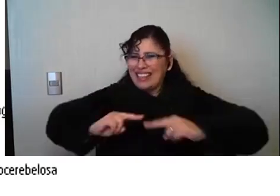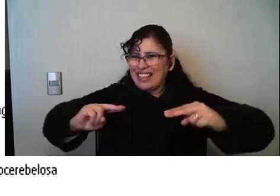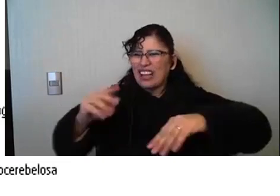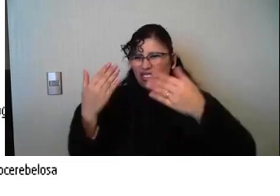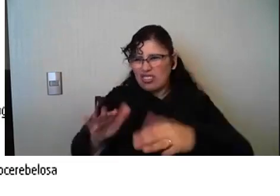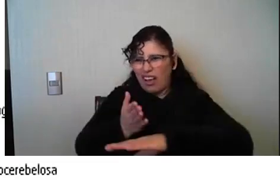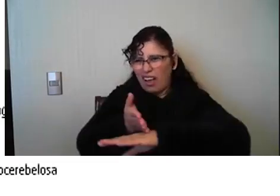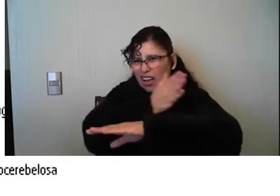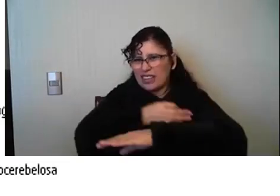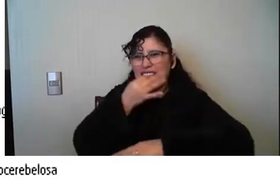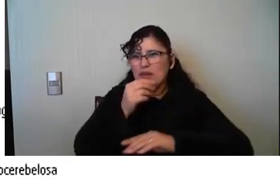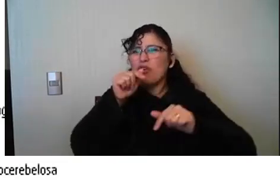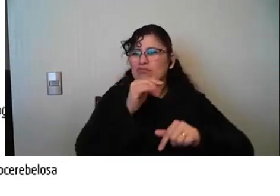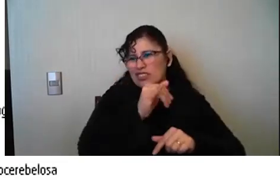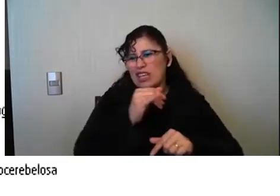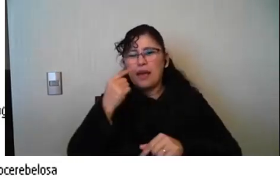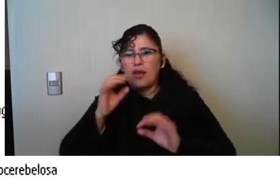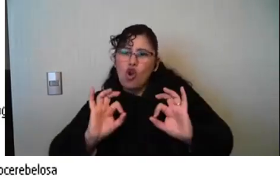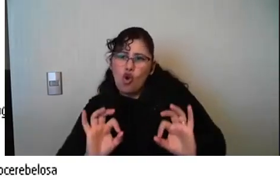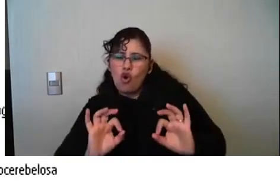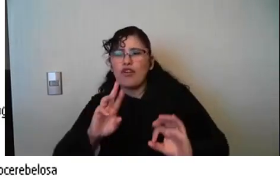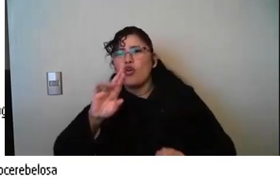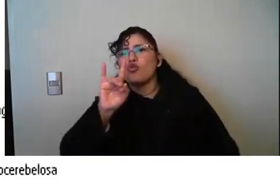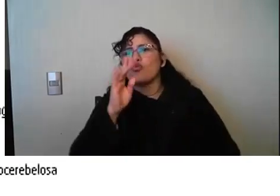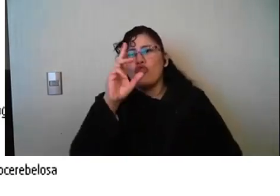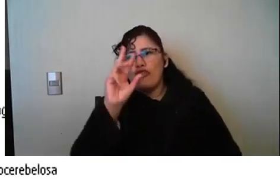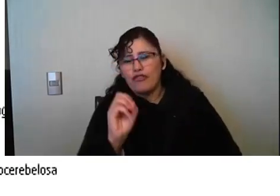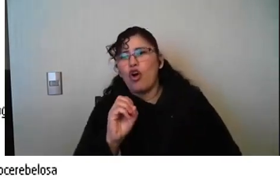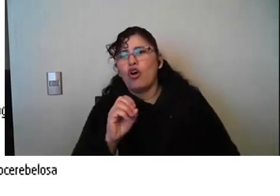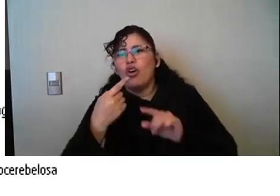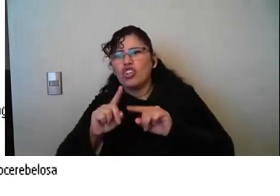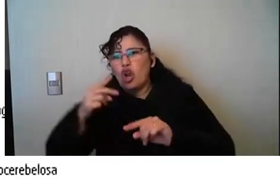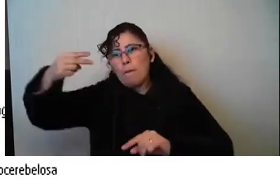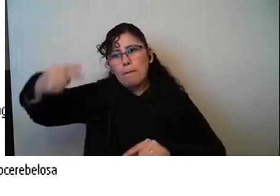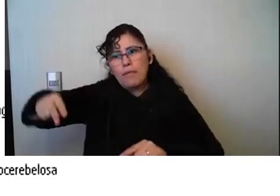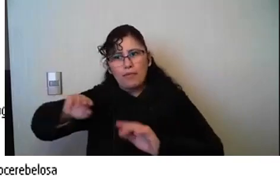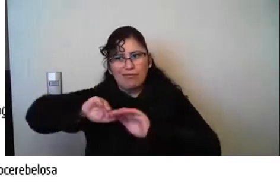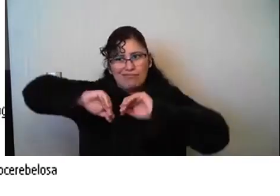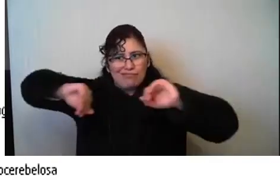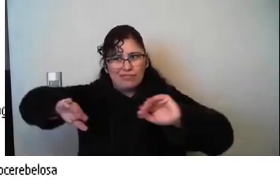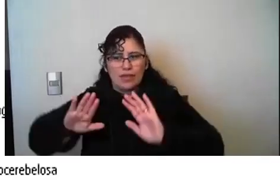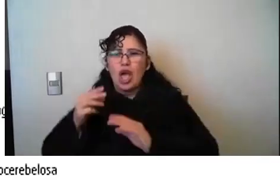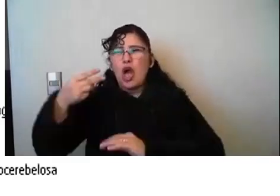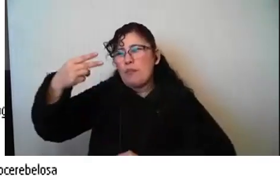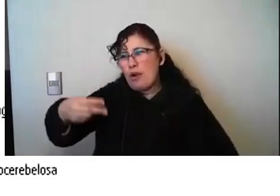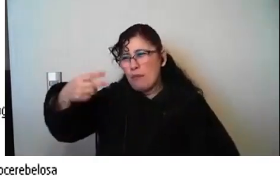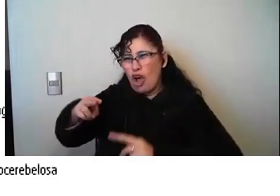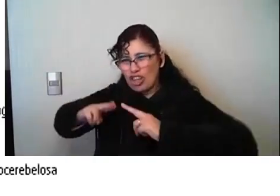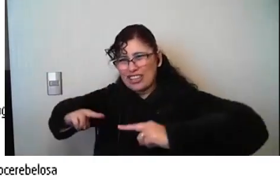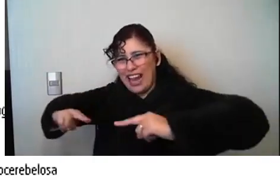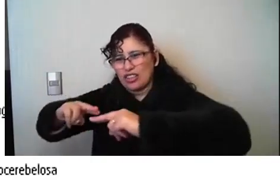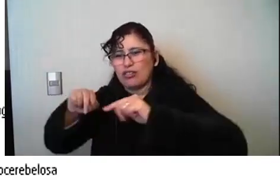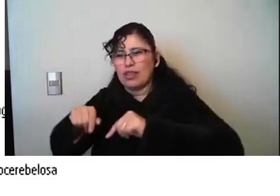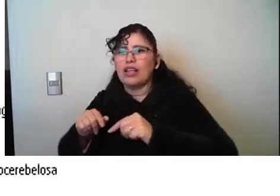espinal, olivoespinal, rubroespinal, y hay otros tractos que son propios. ¿Y qué hacen los tractos propios? Por ejemplo, comunican un núcleo con